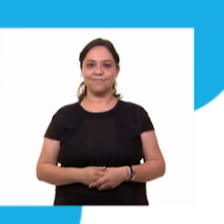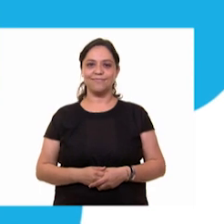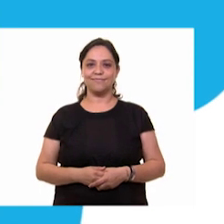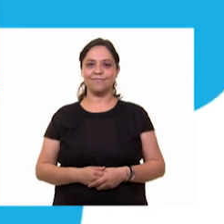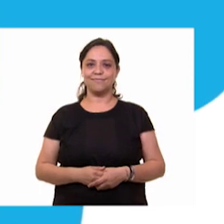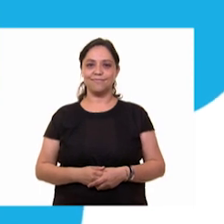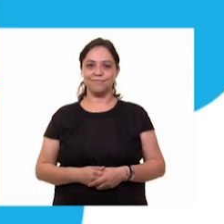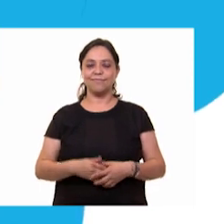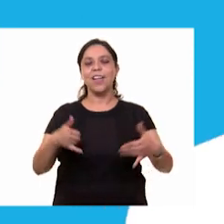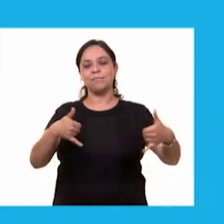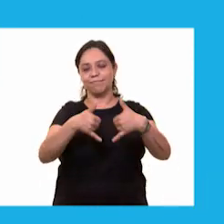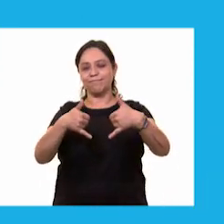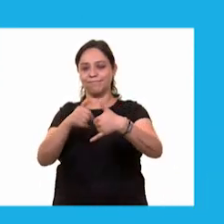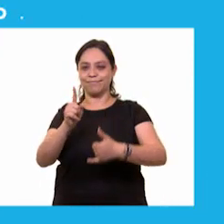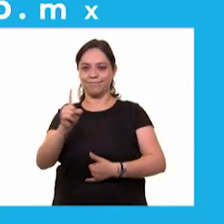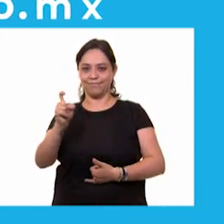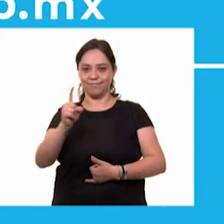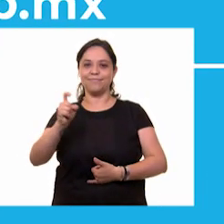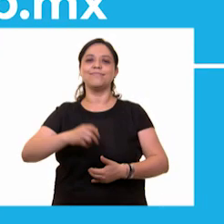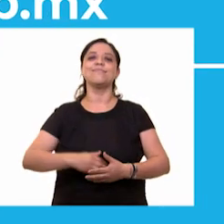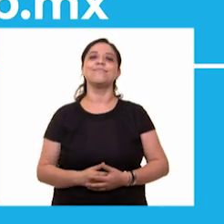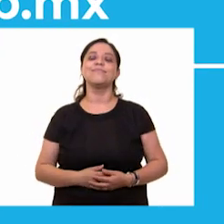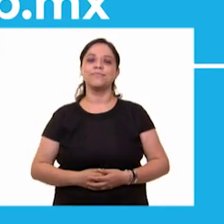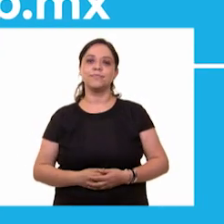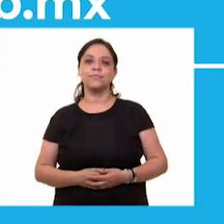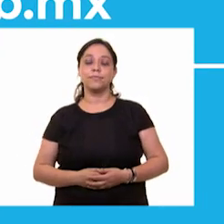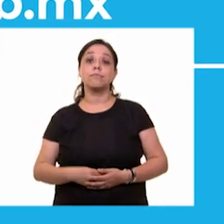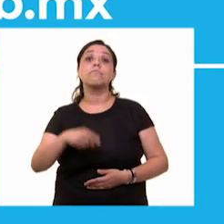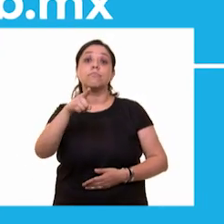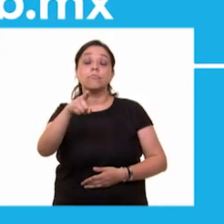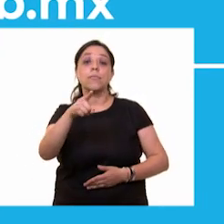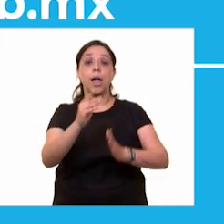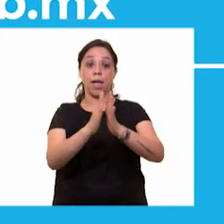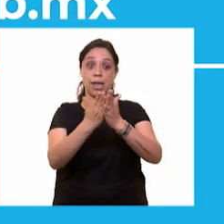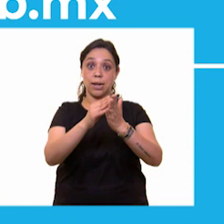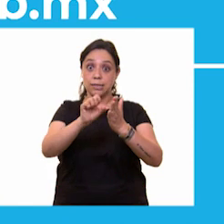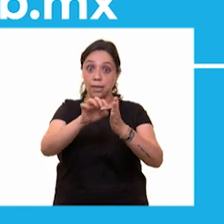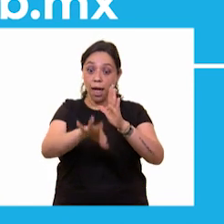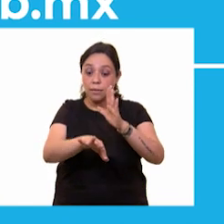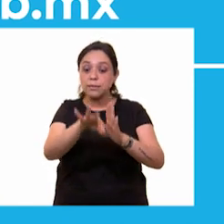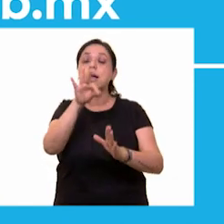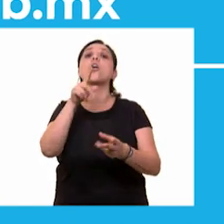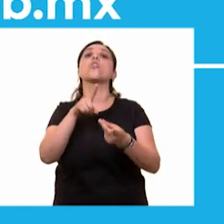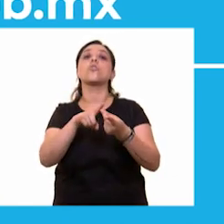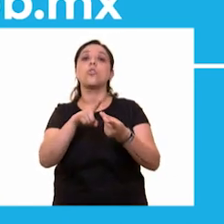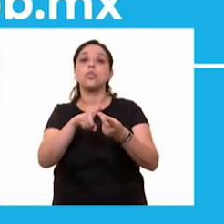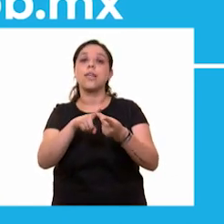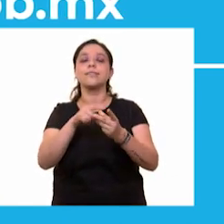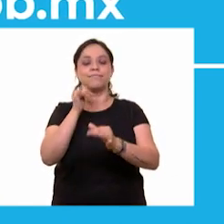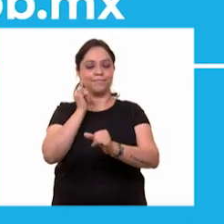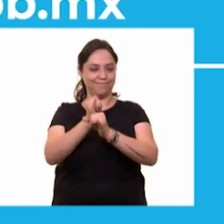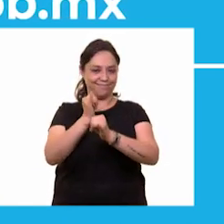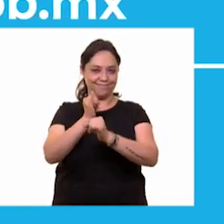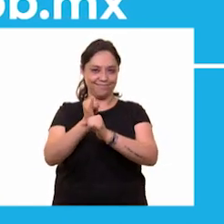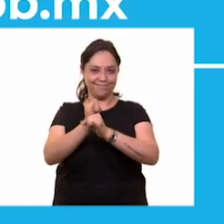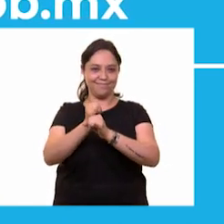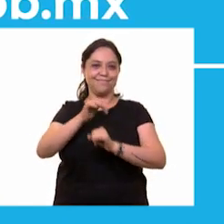13. 100 líneas. También puedes encontrar los libros de texto en la página